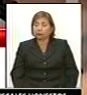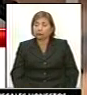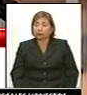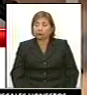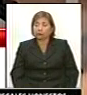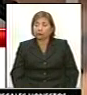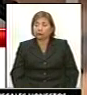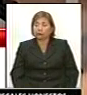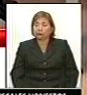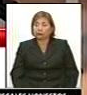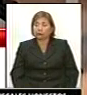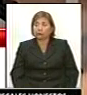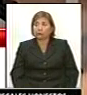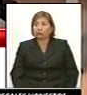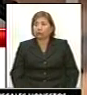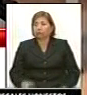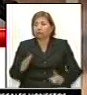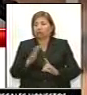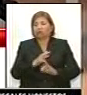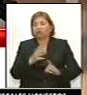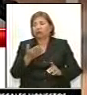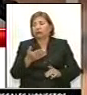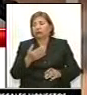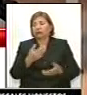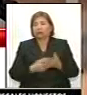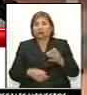es un depredador